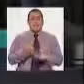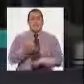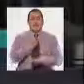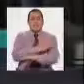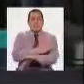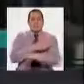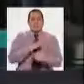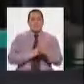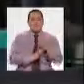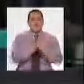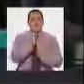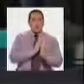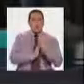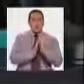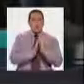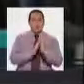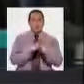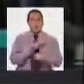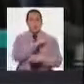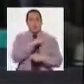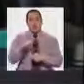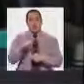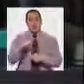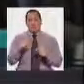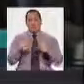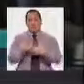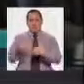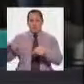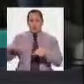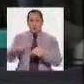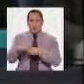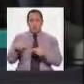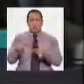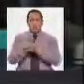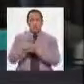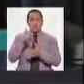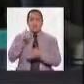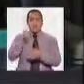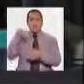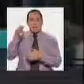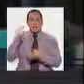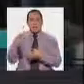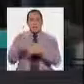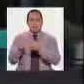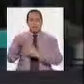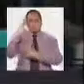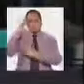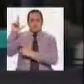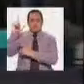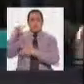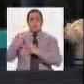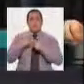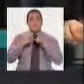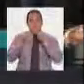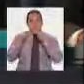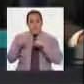pretendían falsamente acusar a los comandos de Chavín de Huántar. Por esa razón,